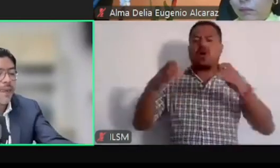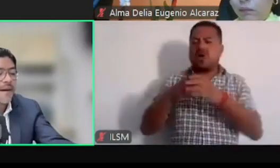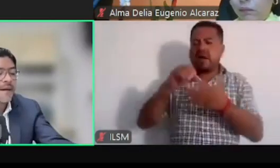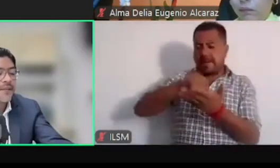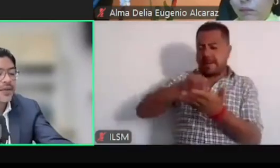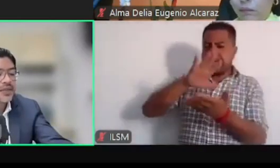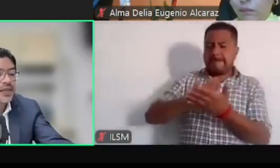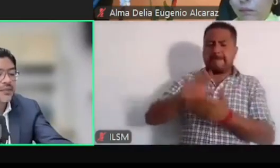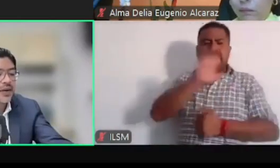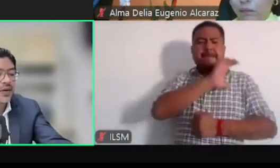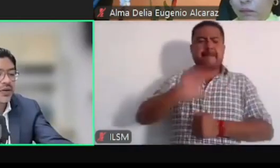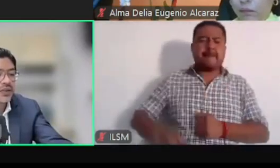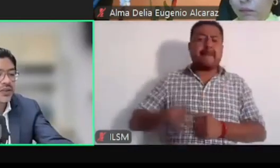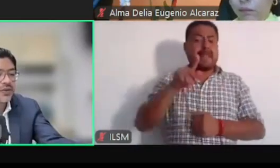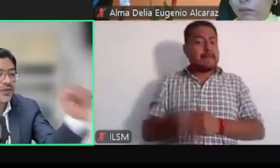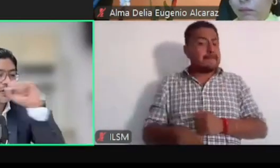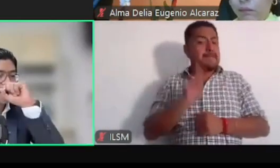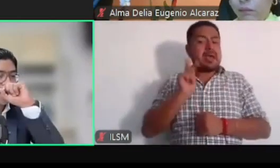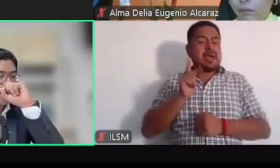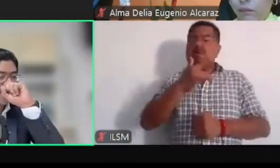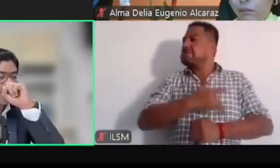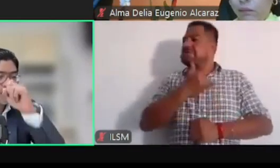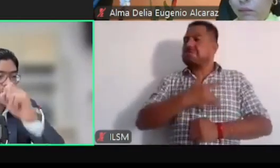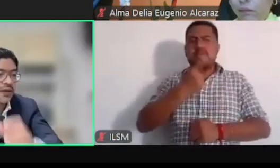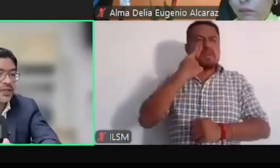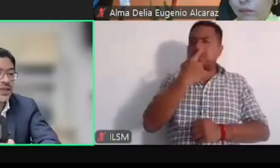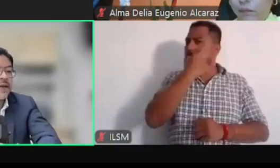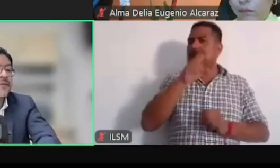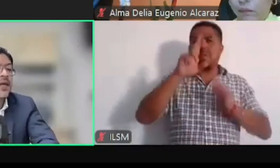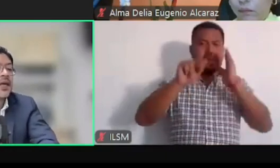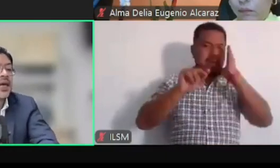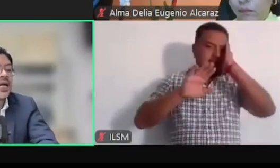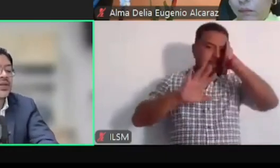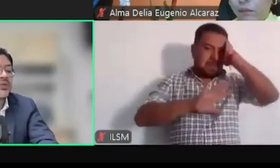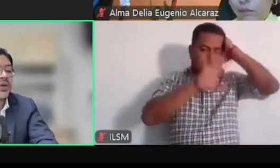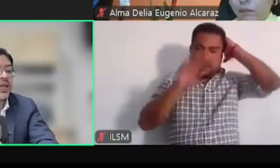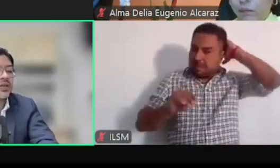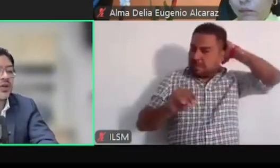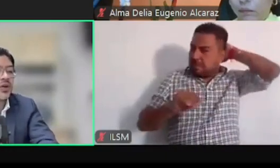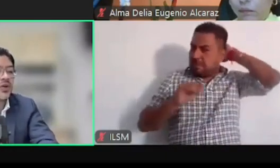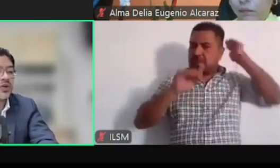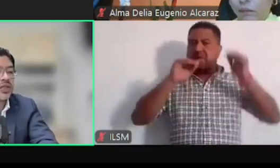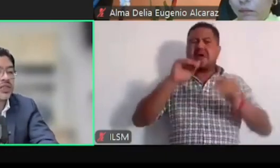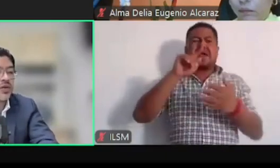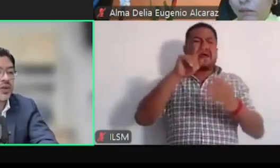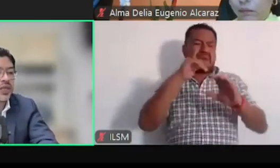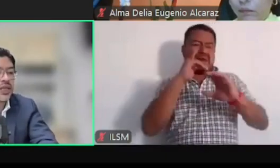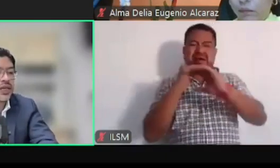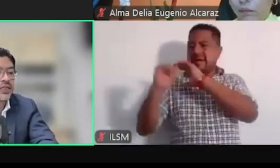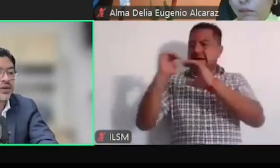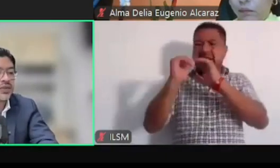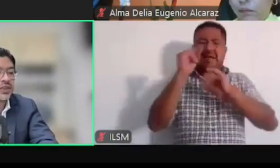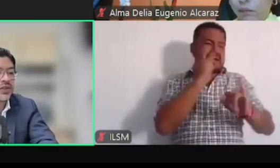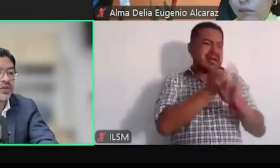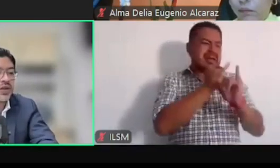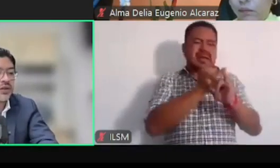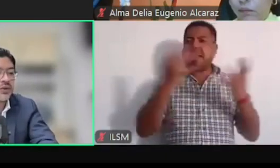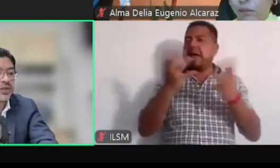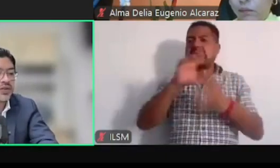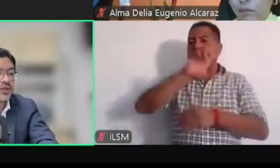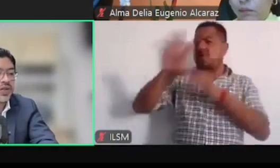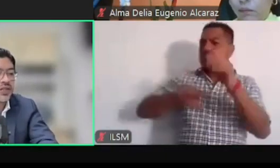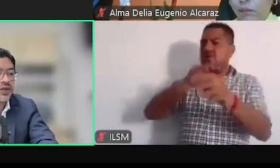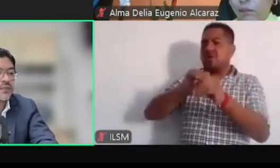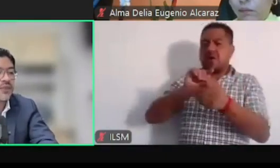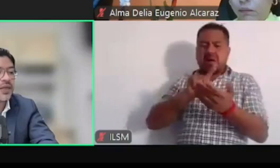registro sin embargo no se estima justificado toda vez que al ser un medio electrónico el utilizado por quien realizaron su inscripción al